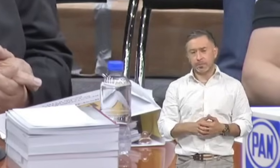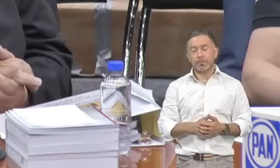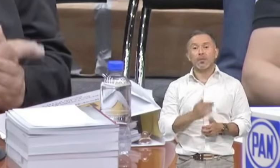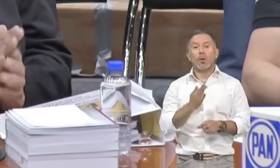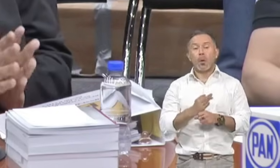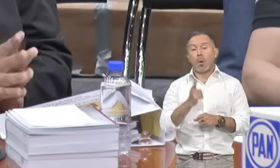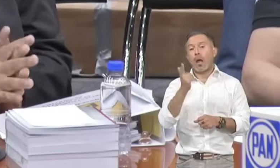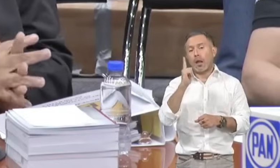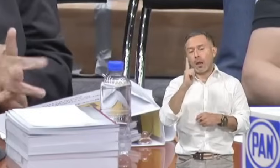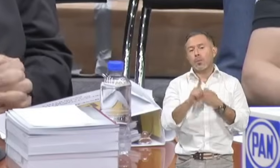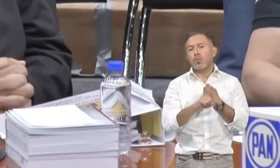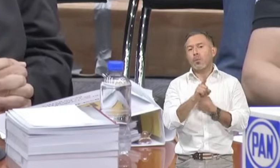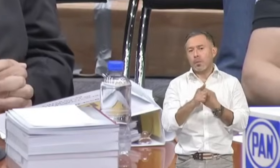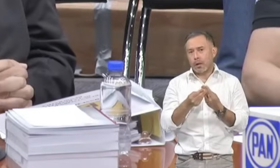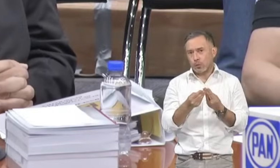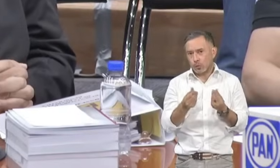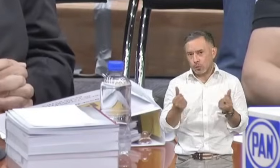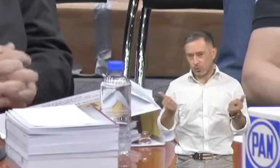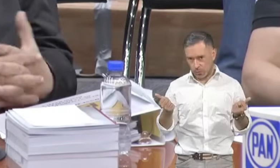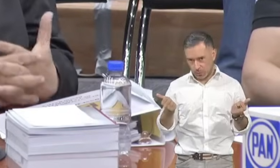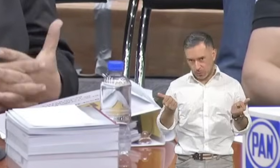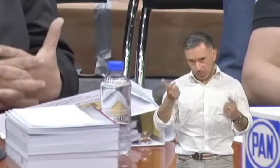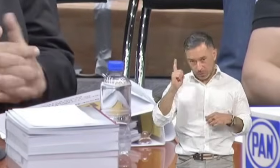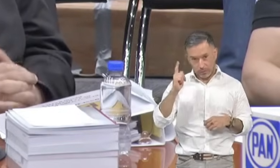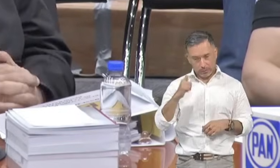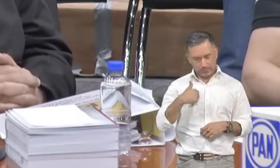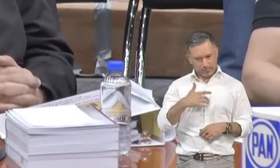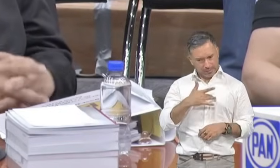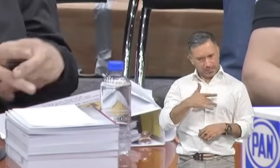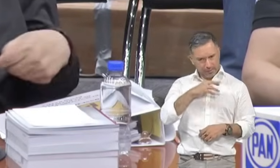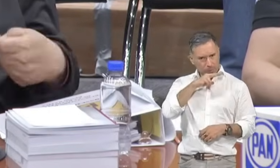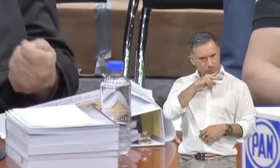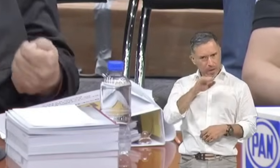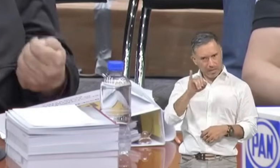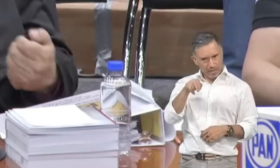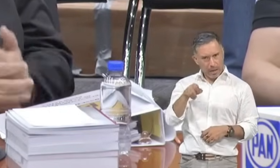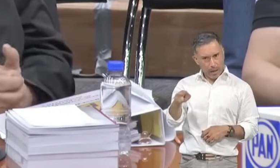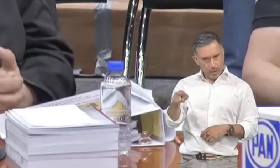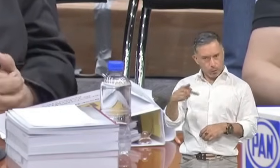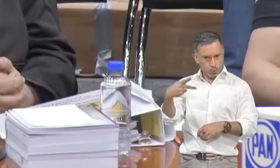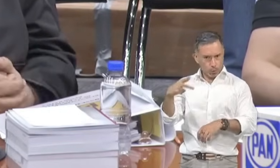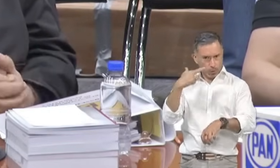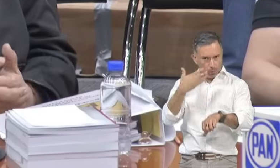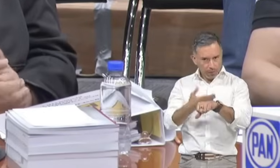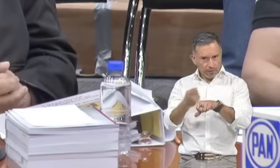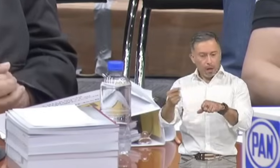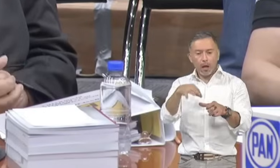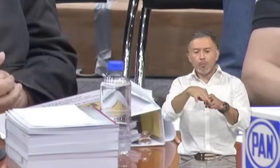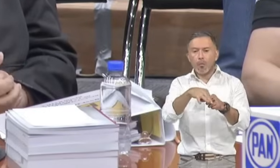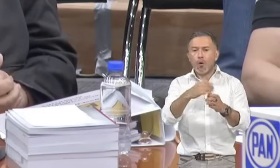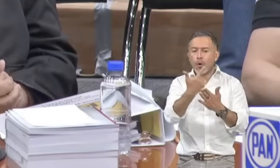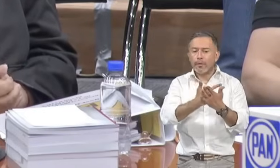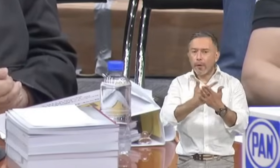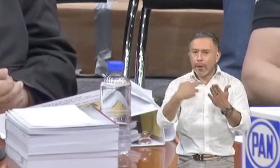problema resuelto para entonces. Me preocupa mucho que el INE tenga en lo que le corresponde sus conteos rápidos